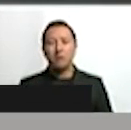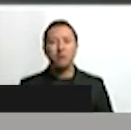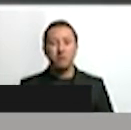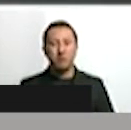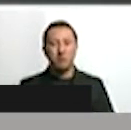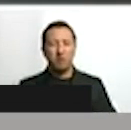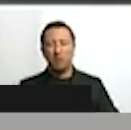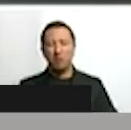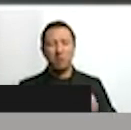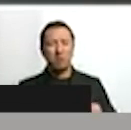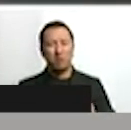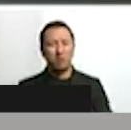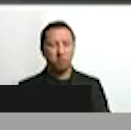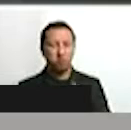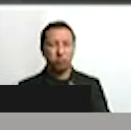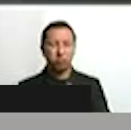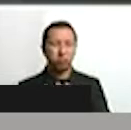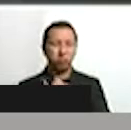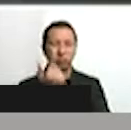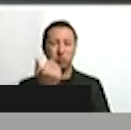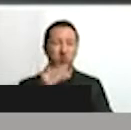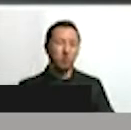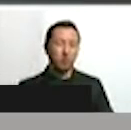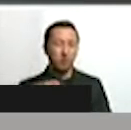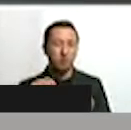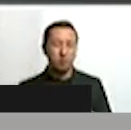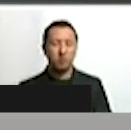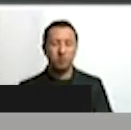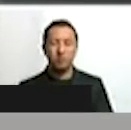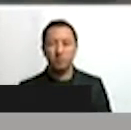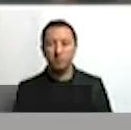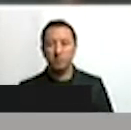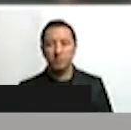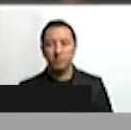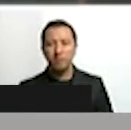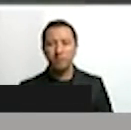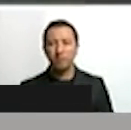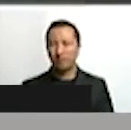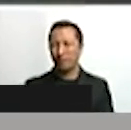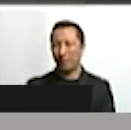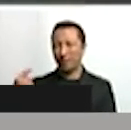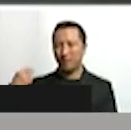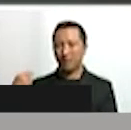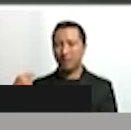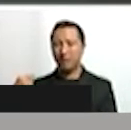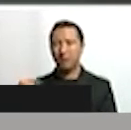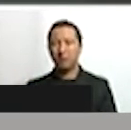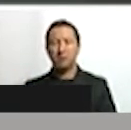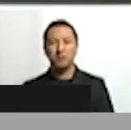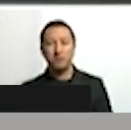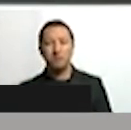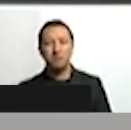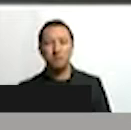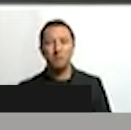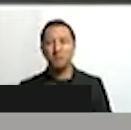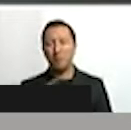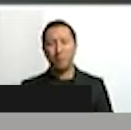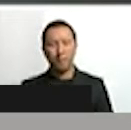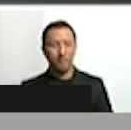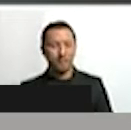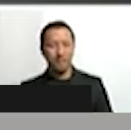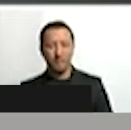crecimiento del número de contagios. Les cuento, hace algún tiempo este